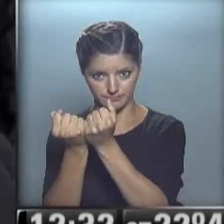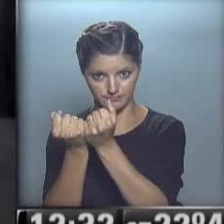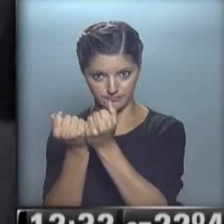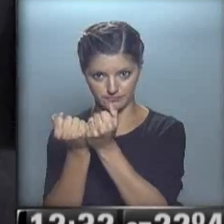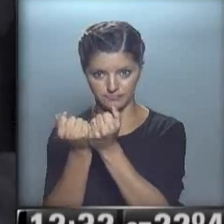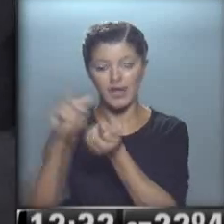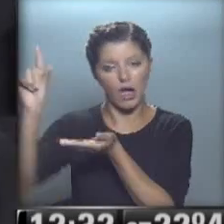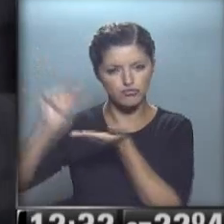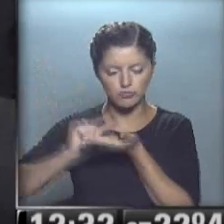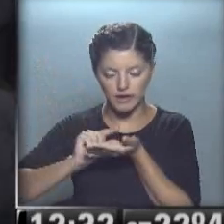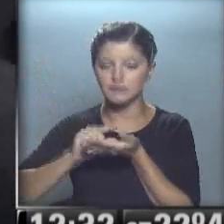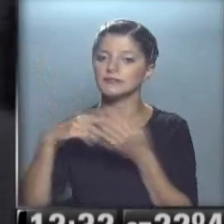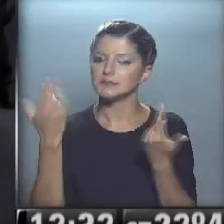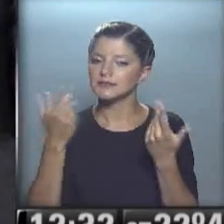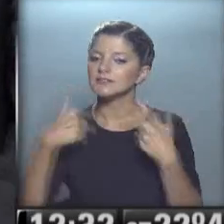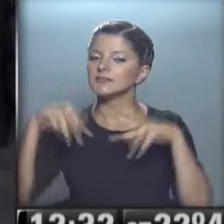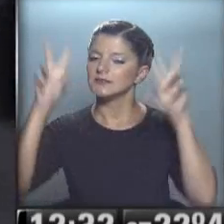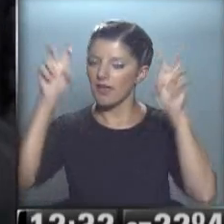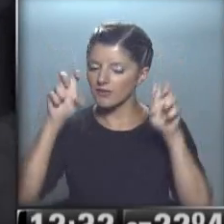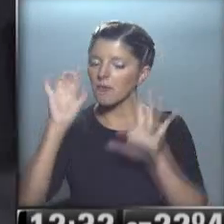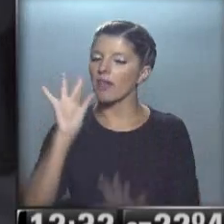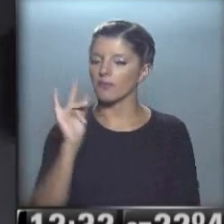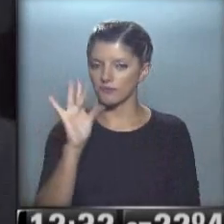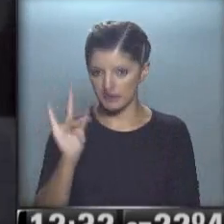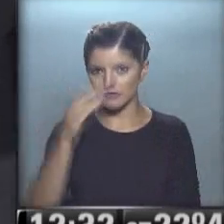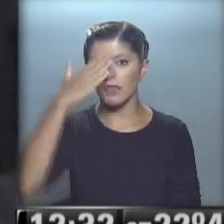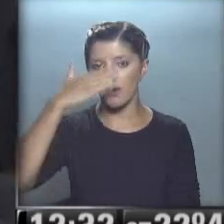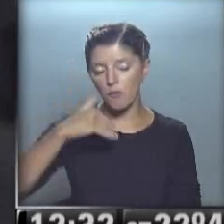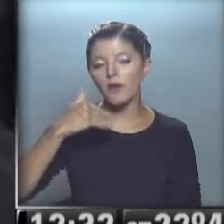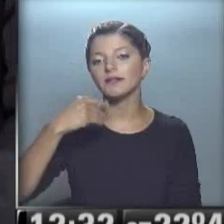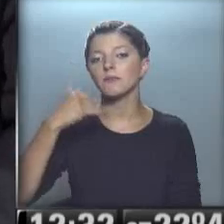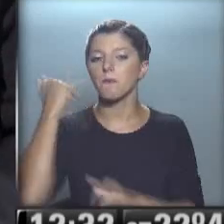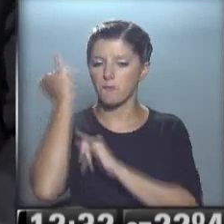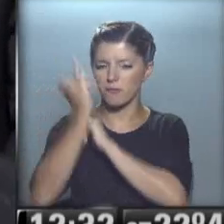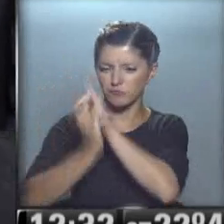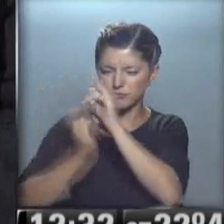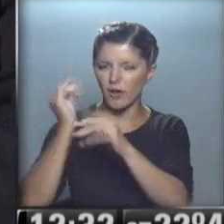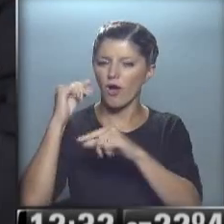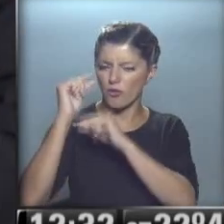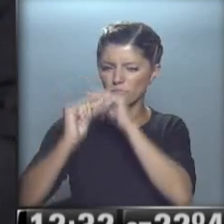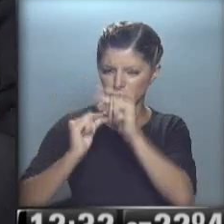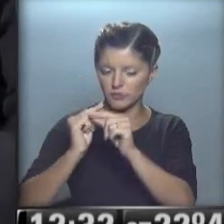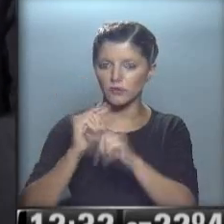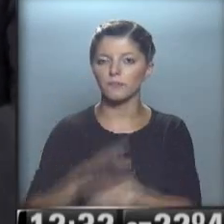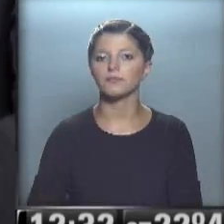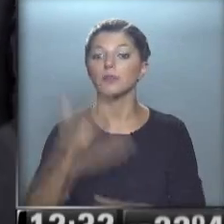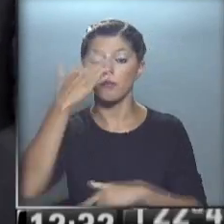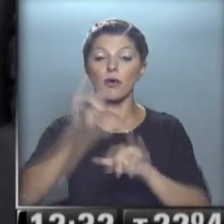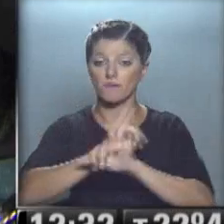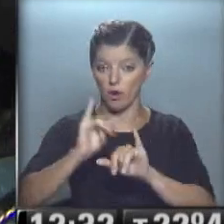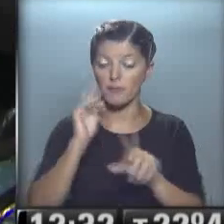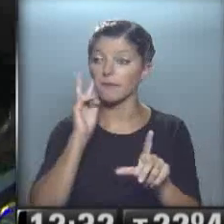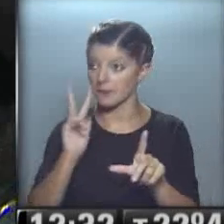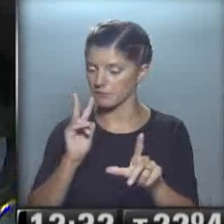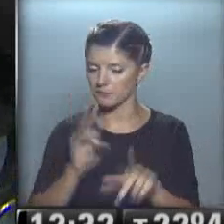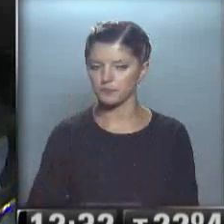rusa un tema bastante complejo Que vamos a a tratar de ir desmenuzando después de de de ver un informe en esta edición